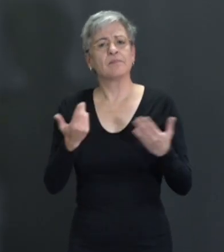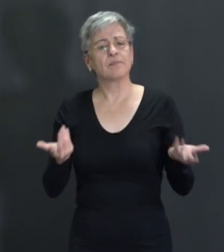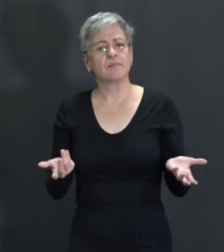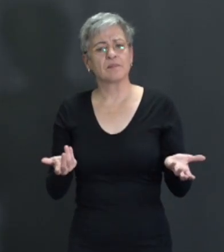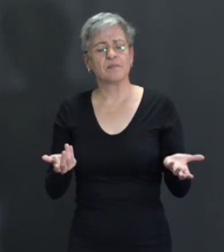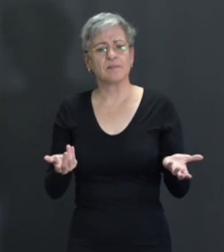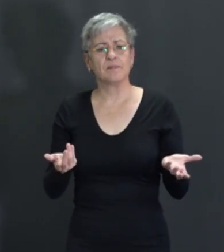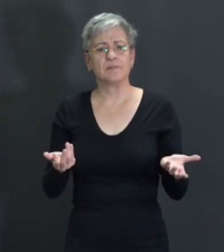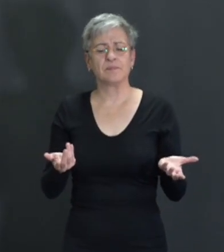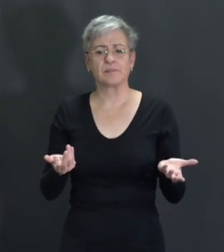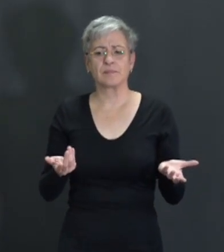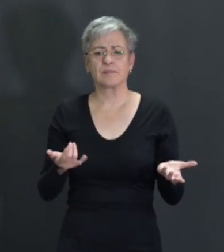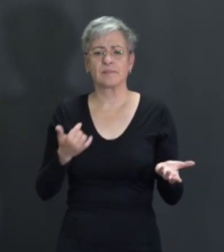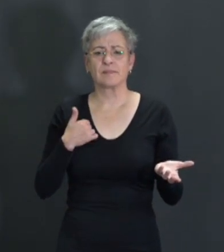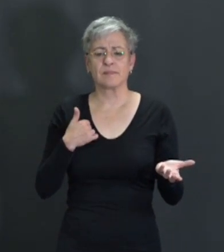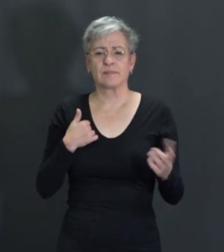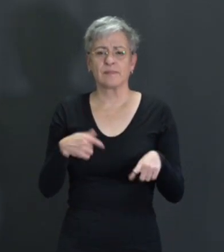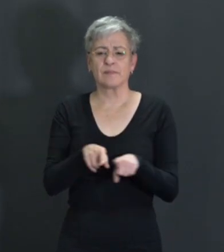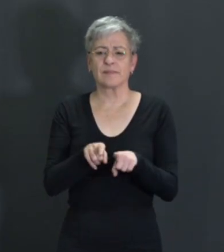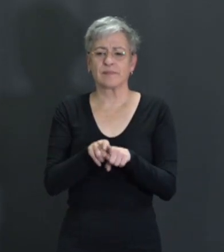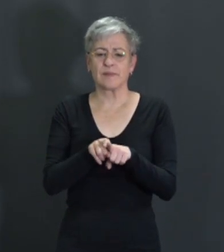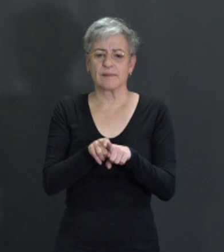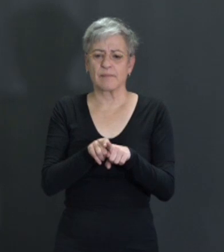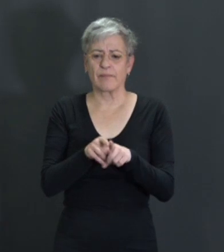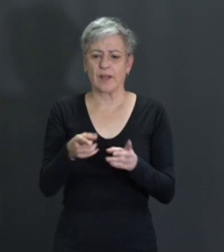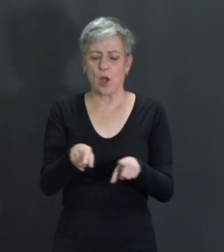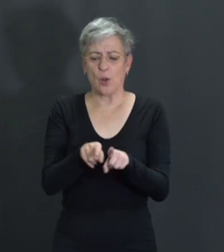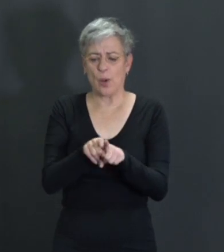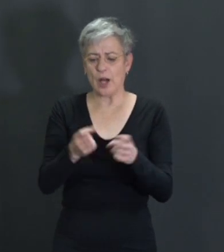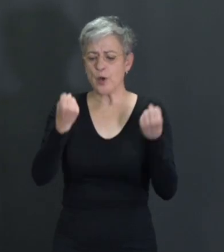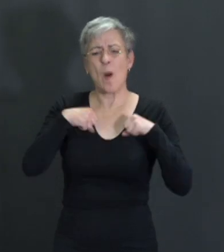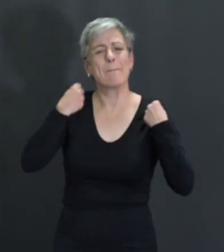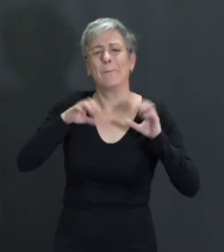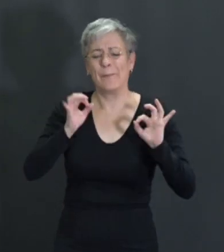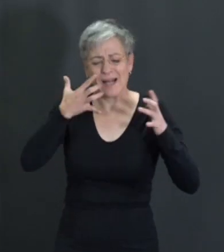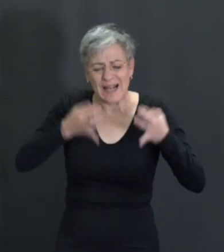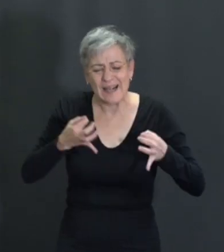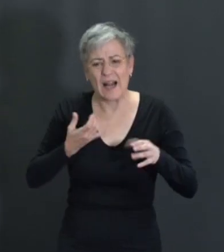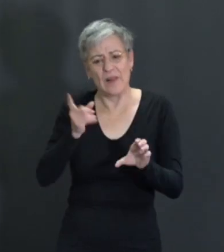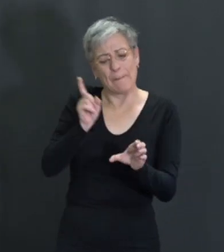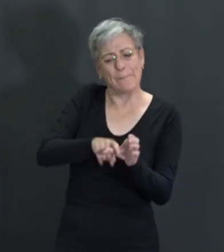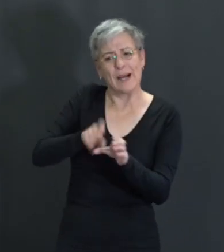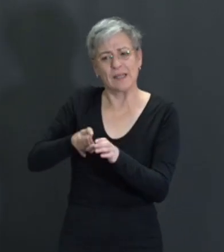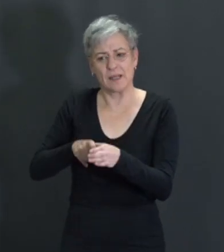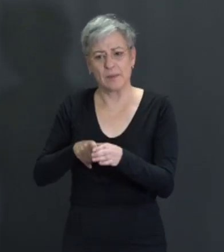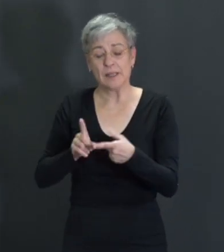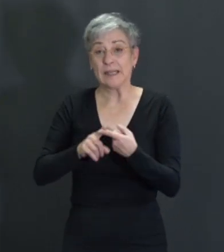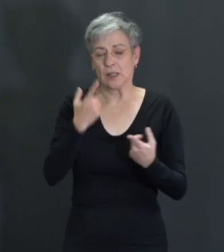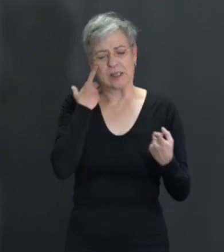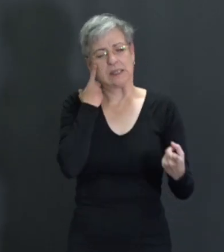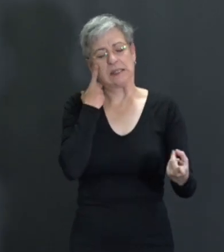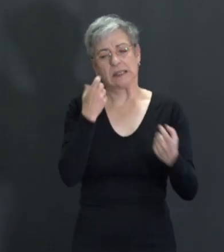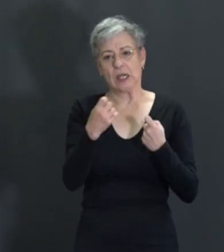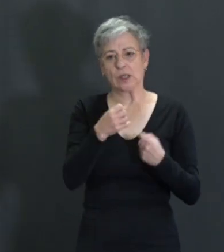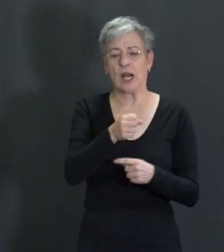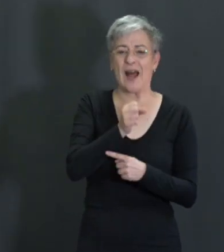tanto, yo diría que va más allá la cosa, es que no hay práctica de participación y eso se nota mucho en la vejez, se nota